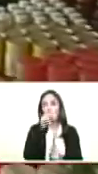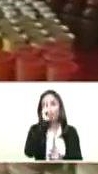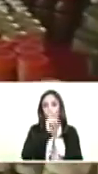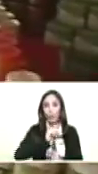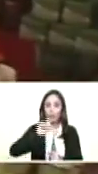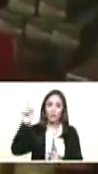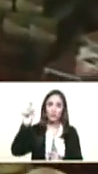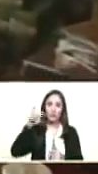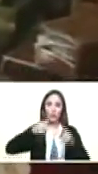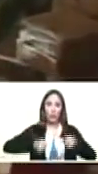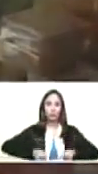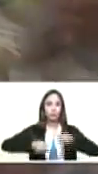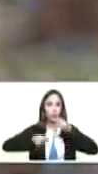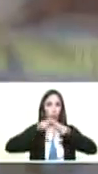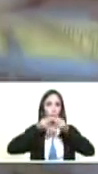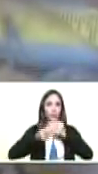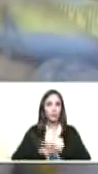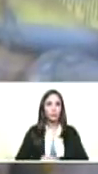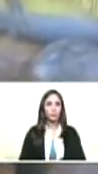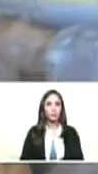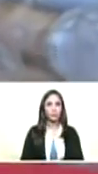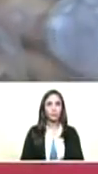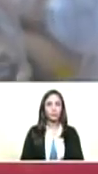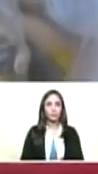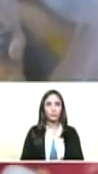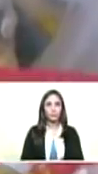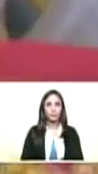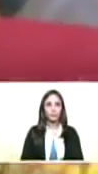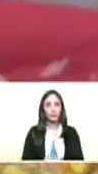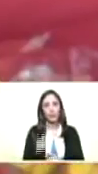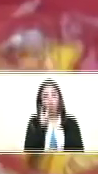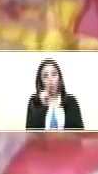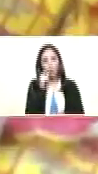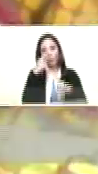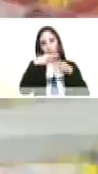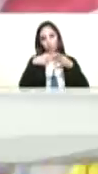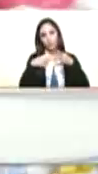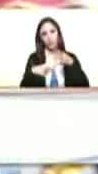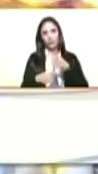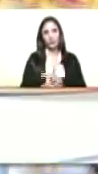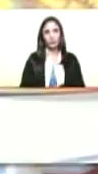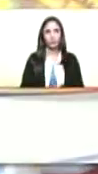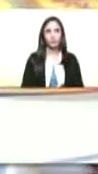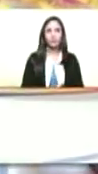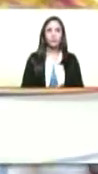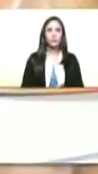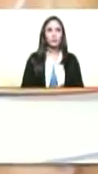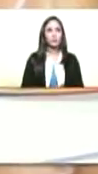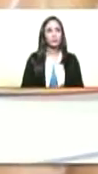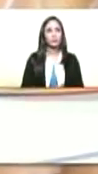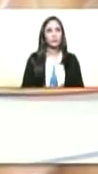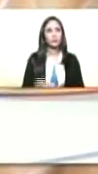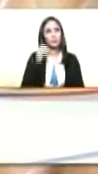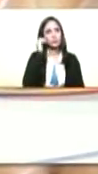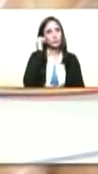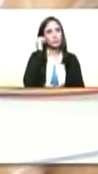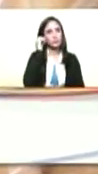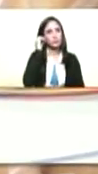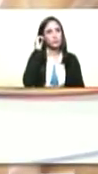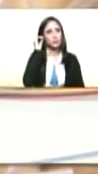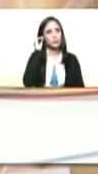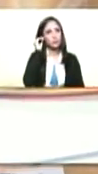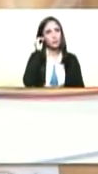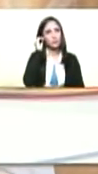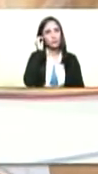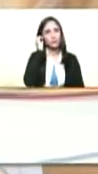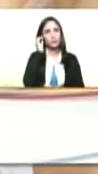llenos de energía, de amor. Freddy Alirio Bernal Rosales, comisario general. Bueno, presidente, tenemos aquí a nuestro lado izquierdo una casa de cultivo. Aquí están los